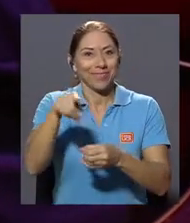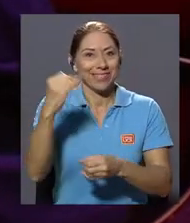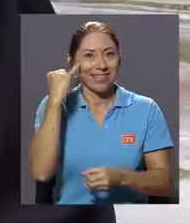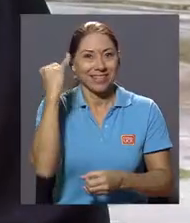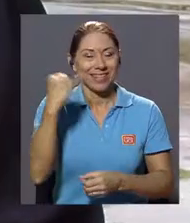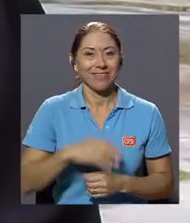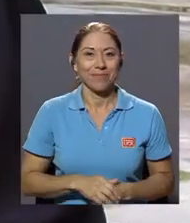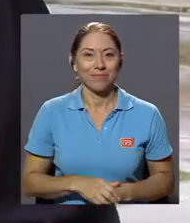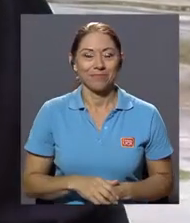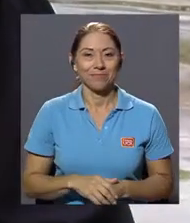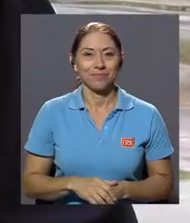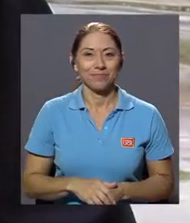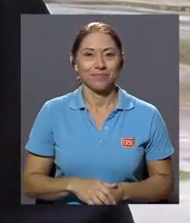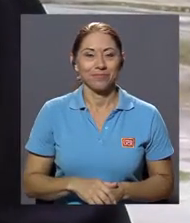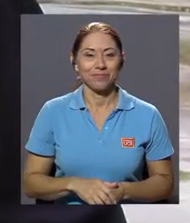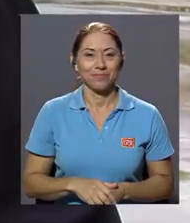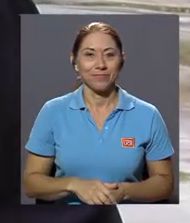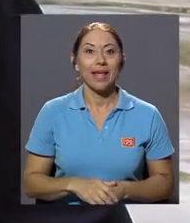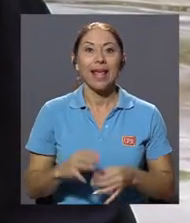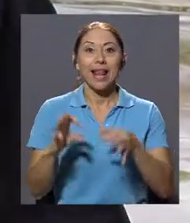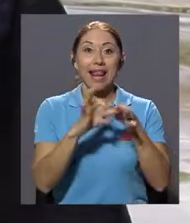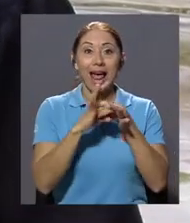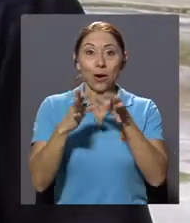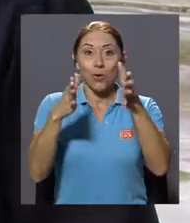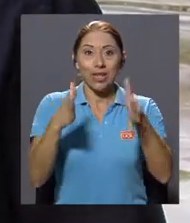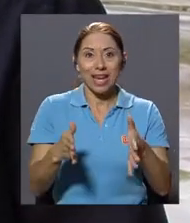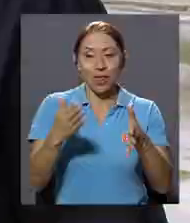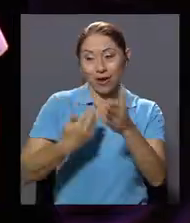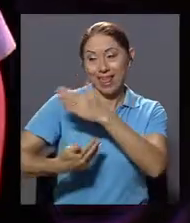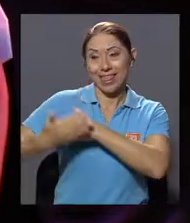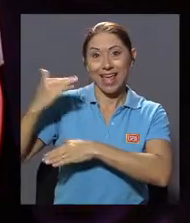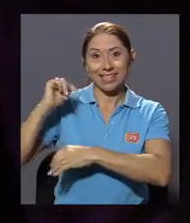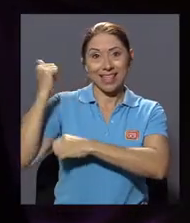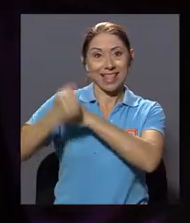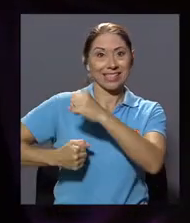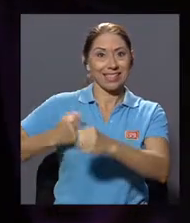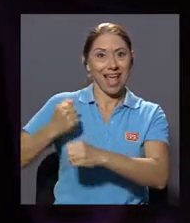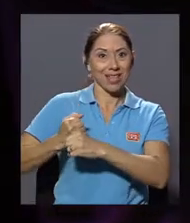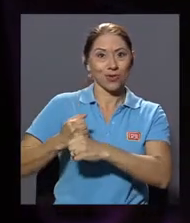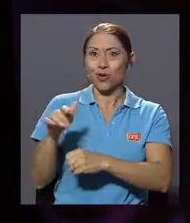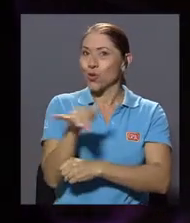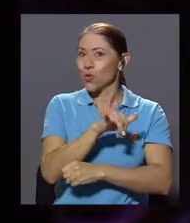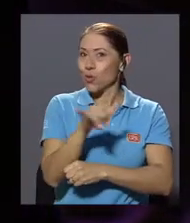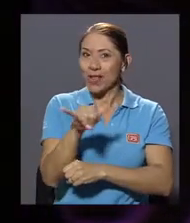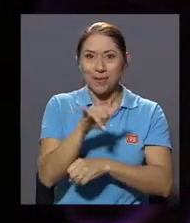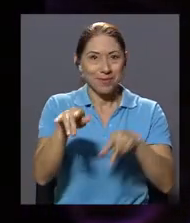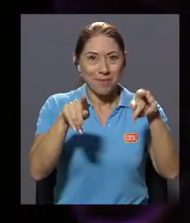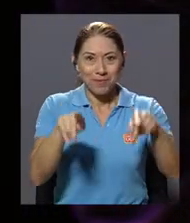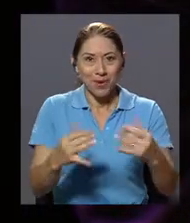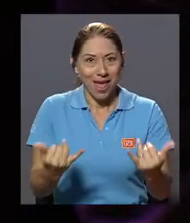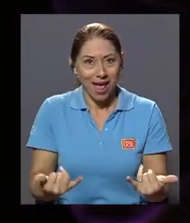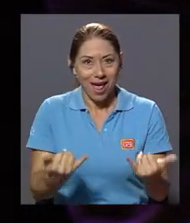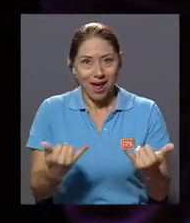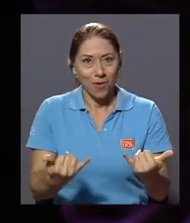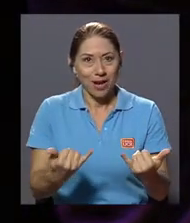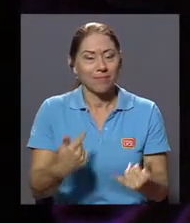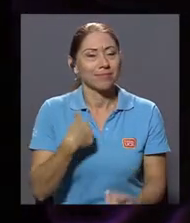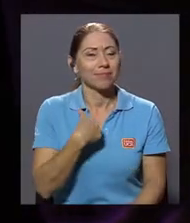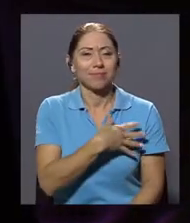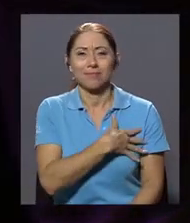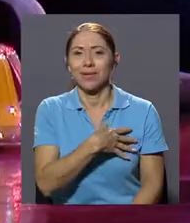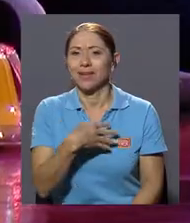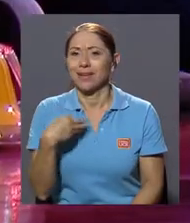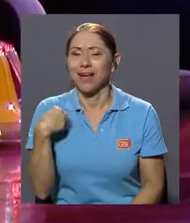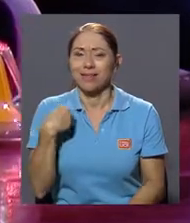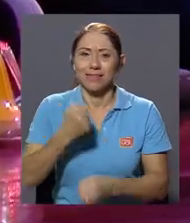iniciativa. La coordinadora de hace 10 años no es la misma de ahora. A mí particularmente me encanta